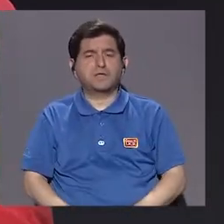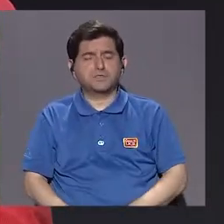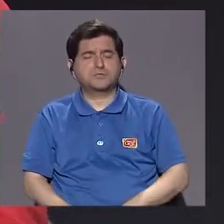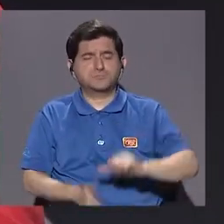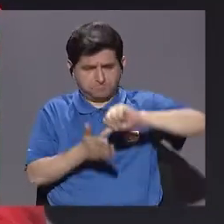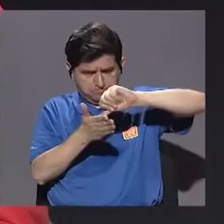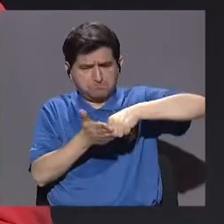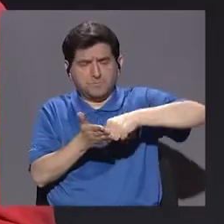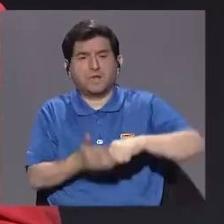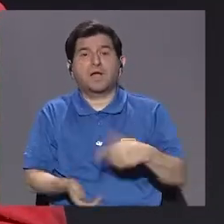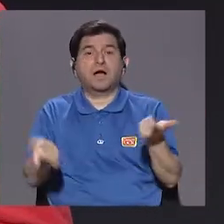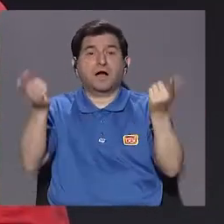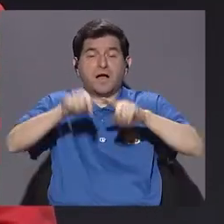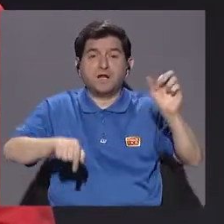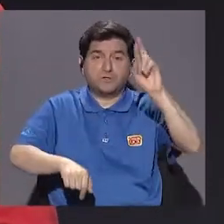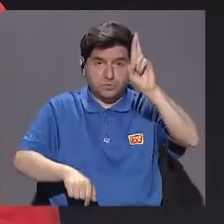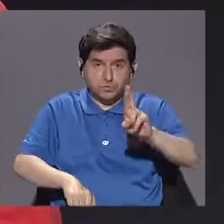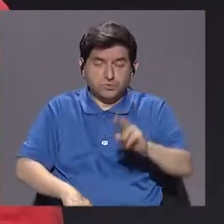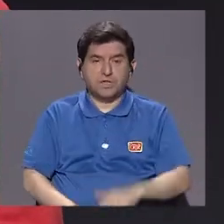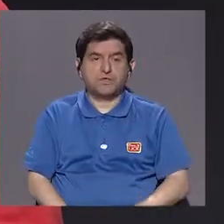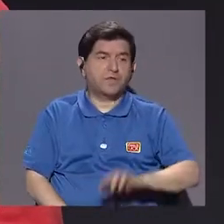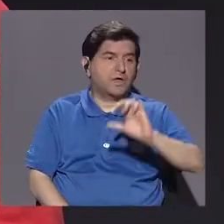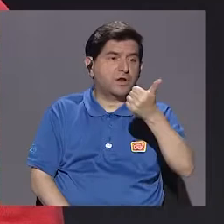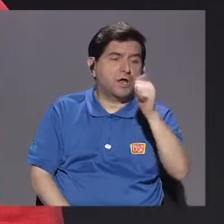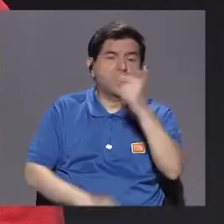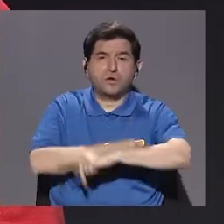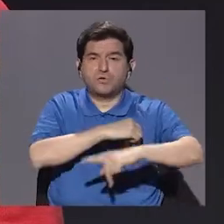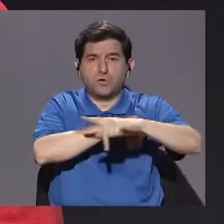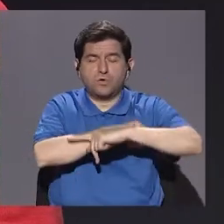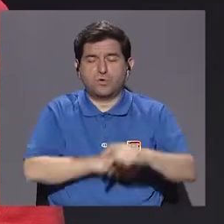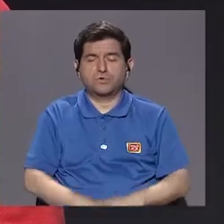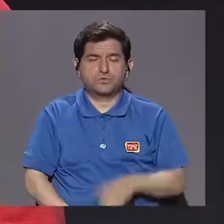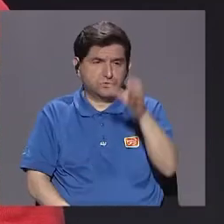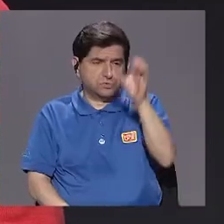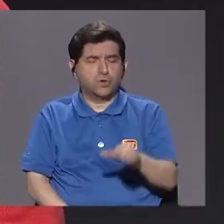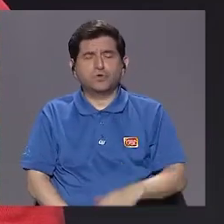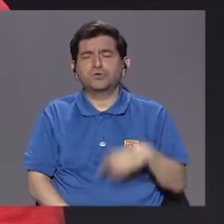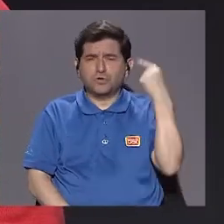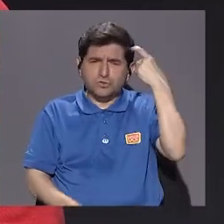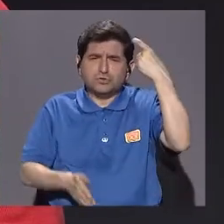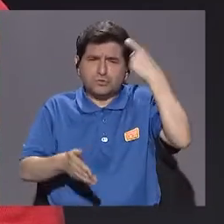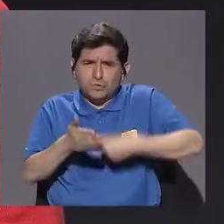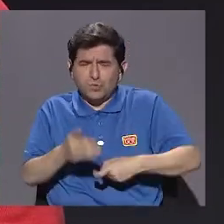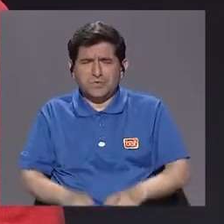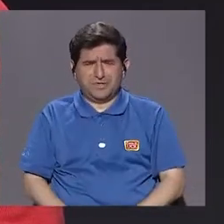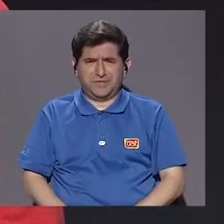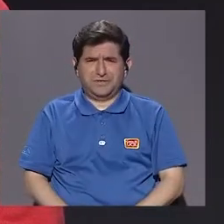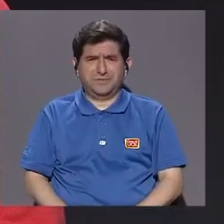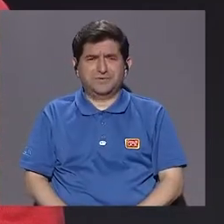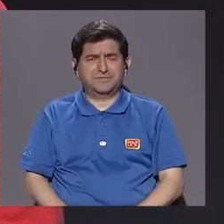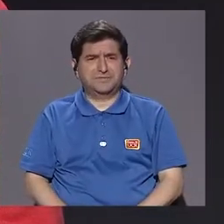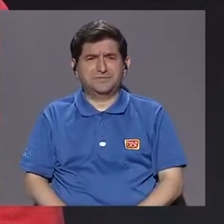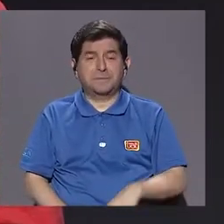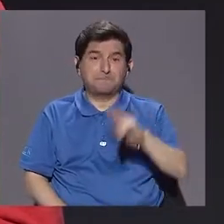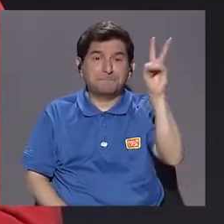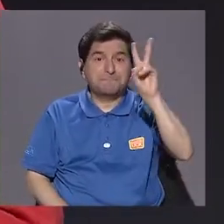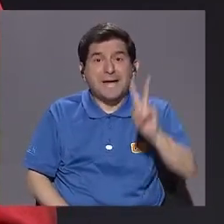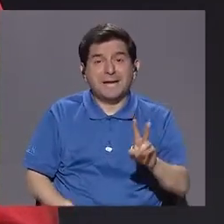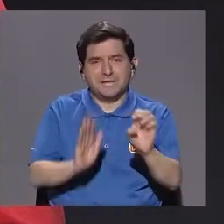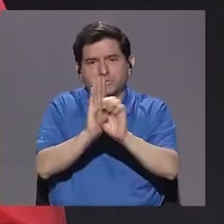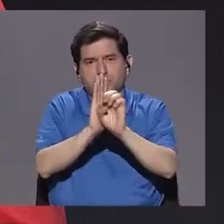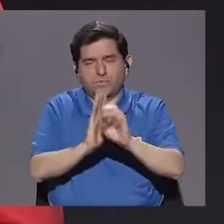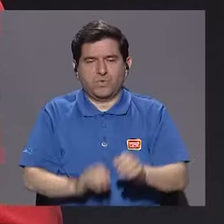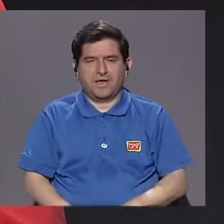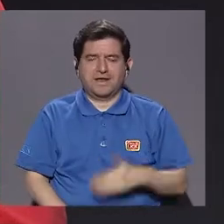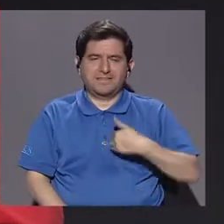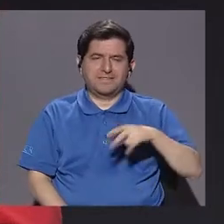mientras esto pasaba en costa rica los demás países del continente han sufrido dictaduras tiranías venezuela por